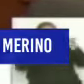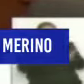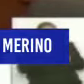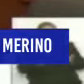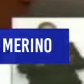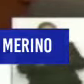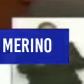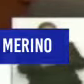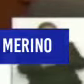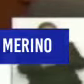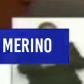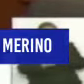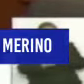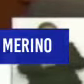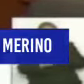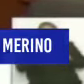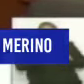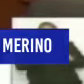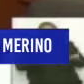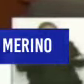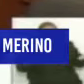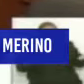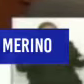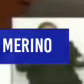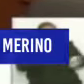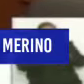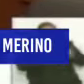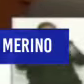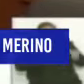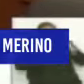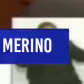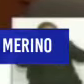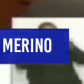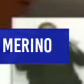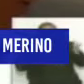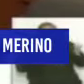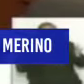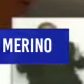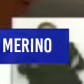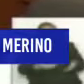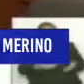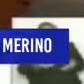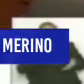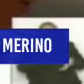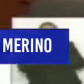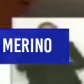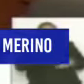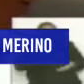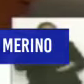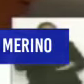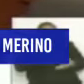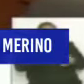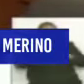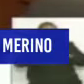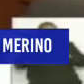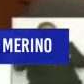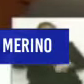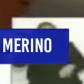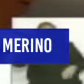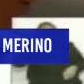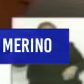pruebas. O sea, esto es realmente indignante. Si hubiesen presentado una